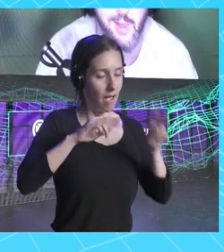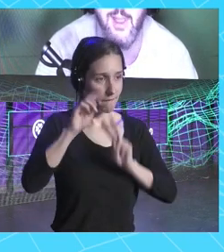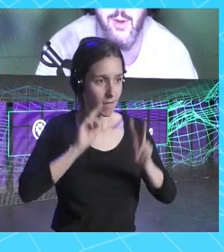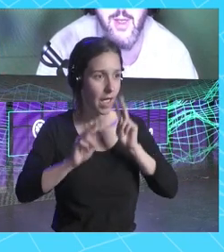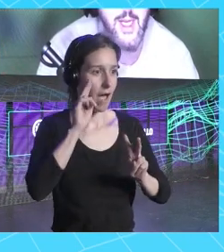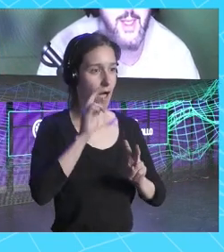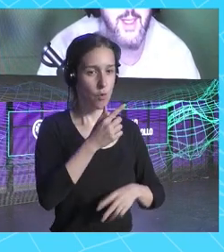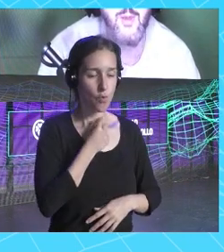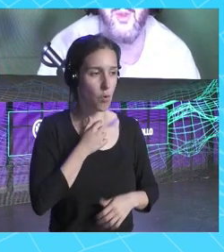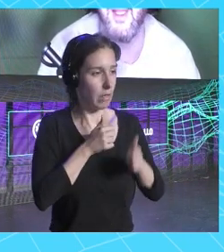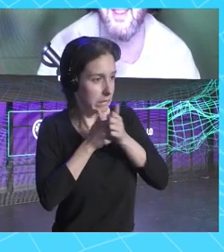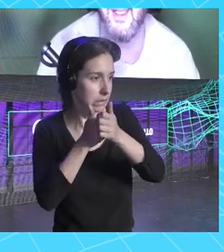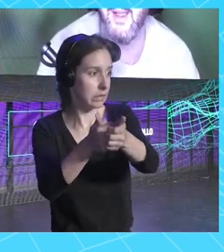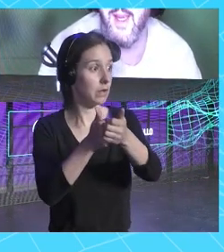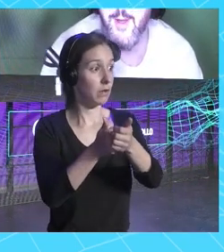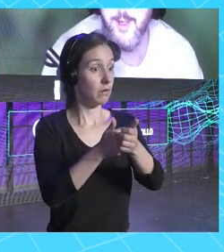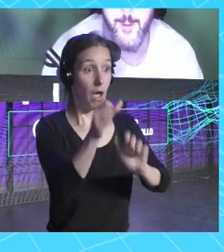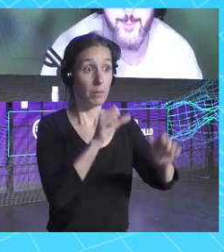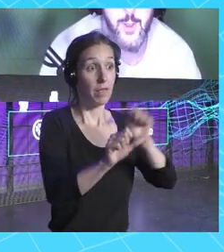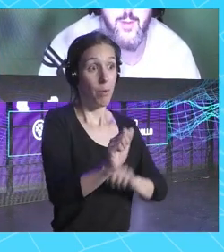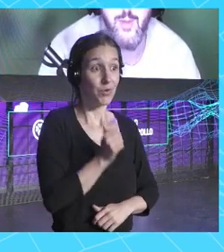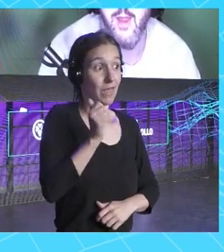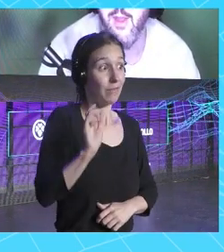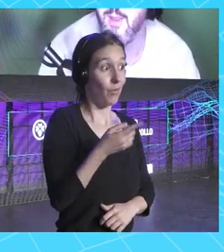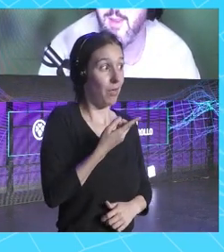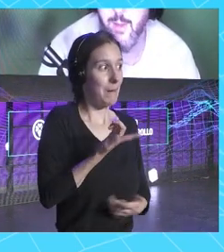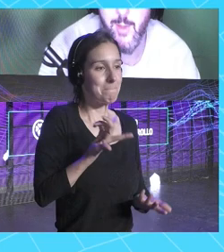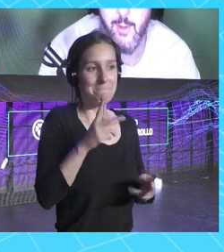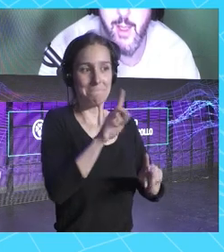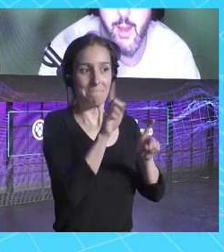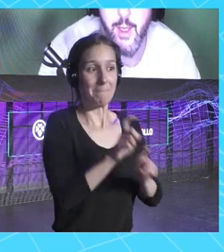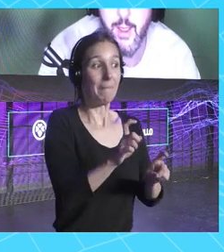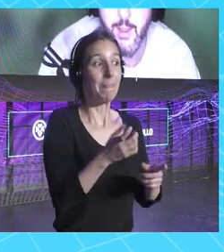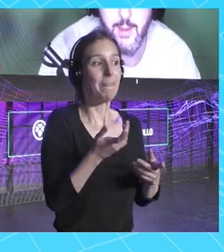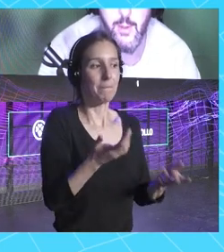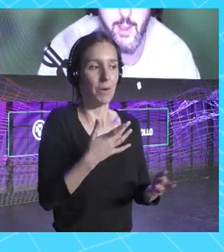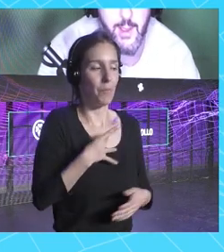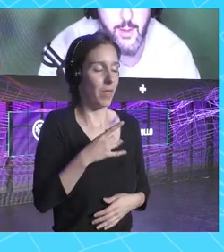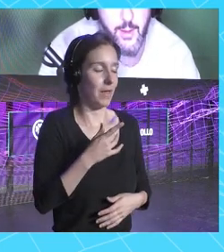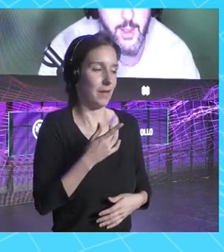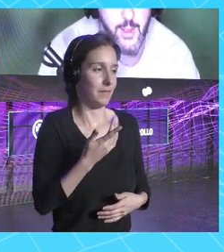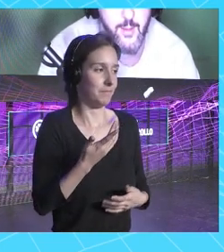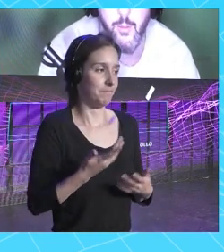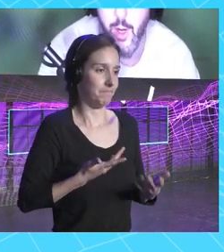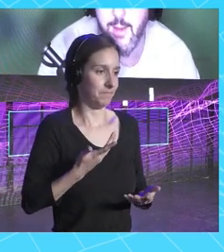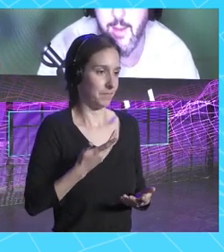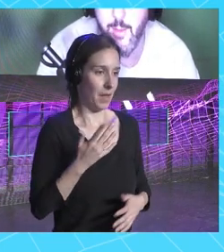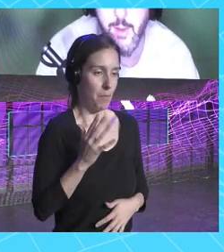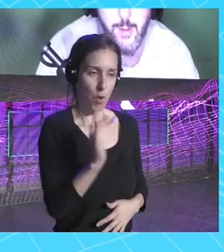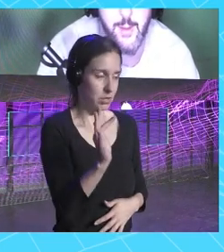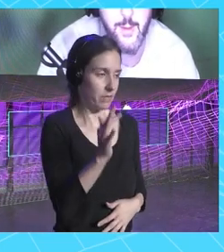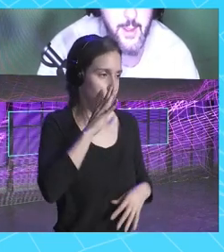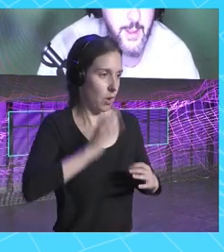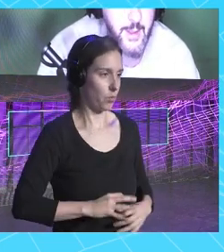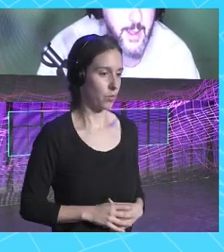conectar con ellos y las oportunidades que saldrán de ahí son impredecibles pero me atrevería a decir que en casi cualquier caso buenas y positivas